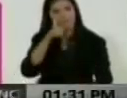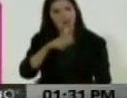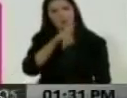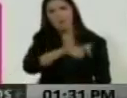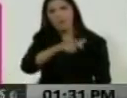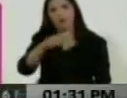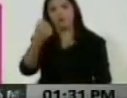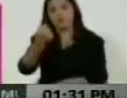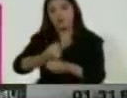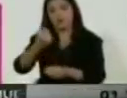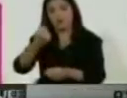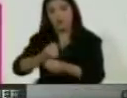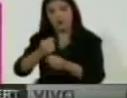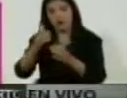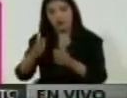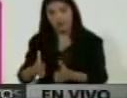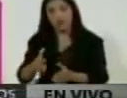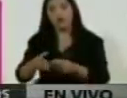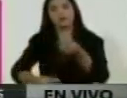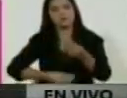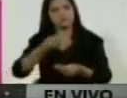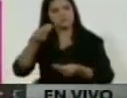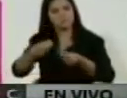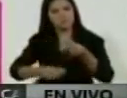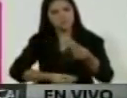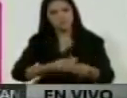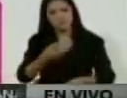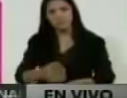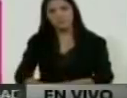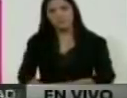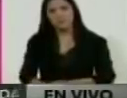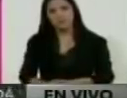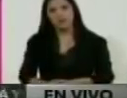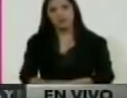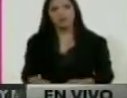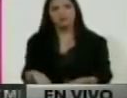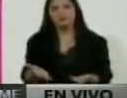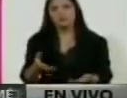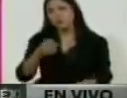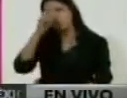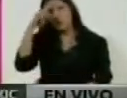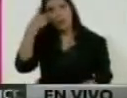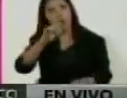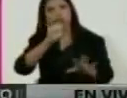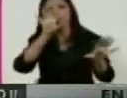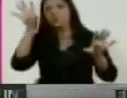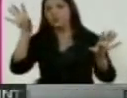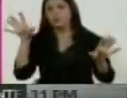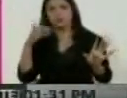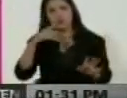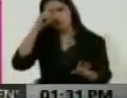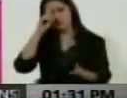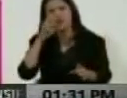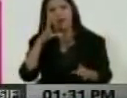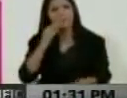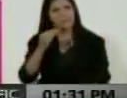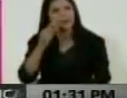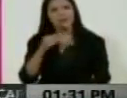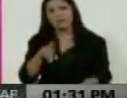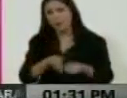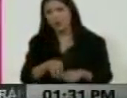han logrado elaborar, no sé si en otro lugar del mundo se ha vivido una